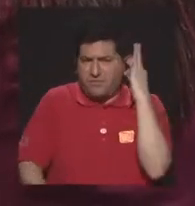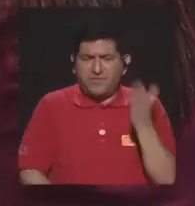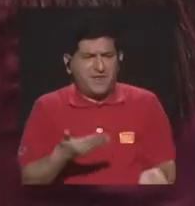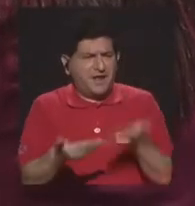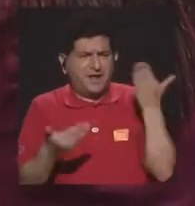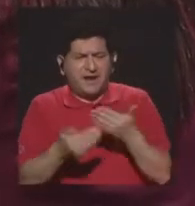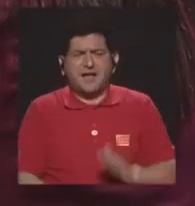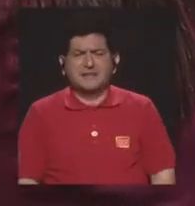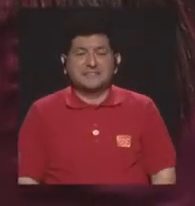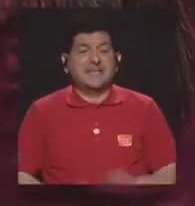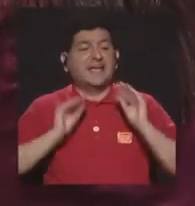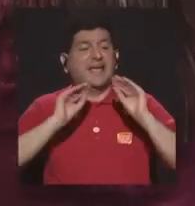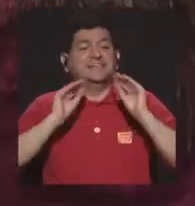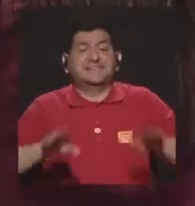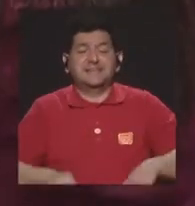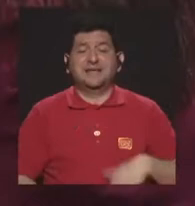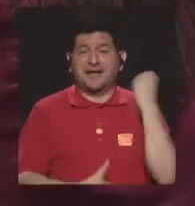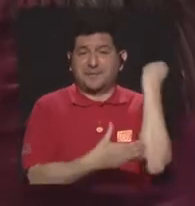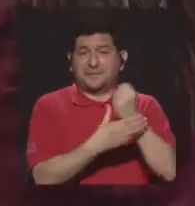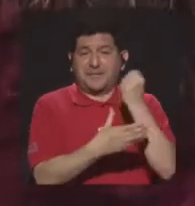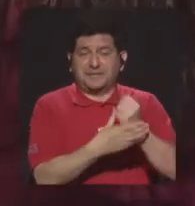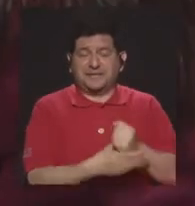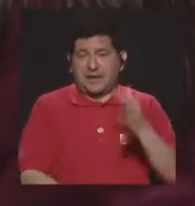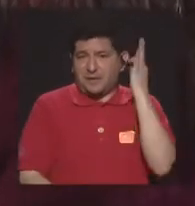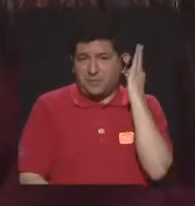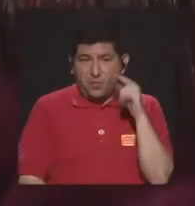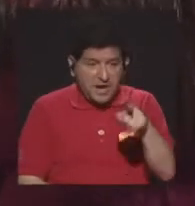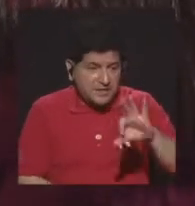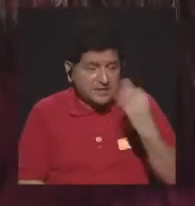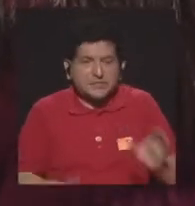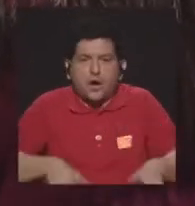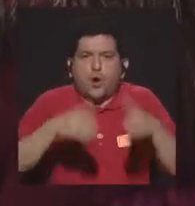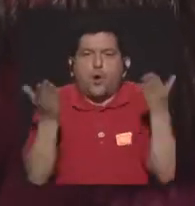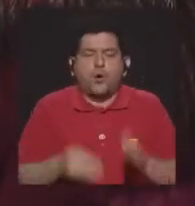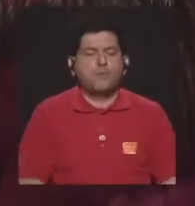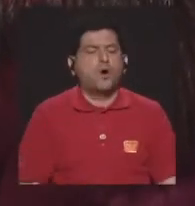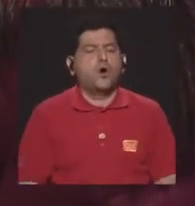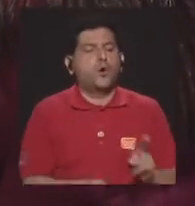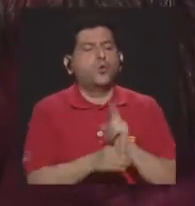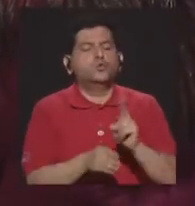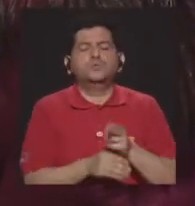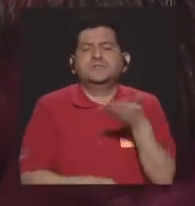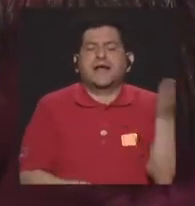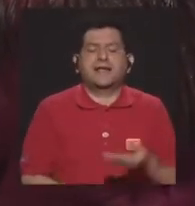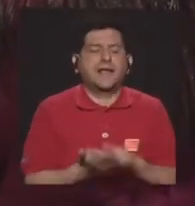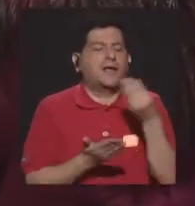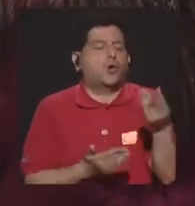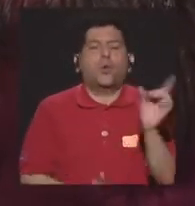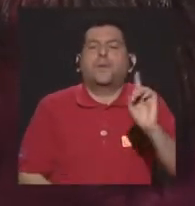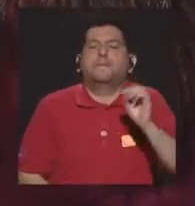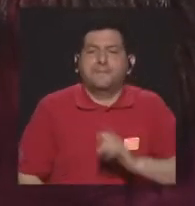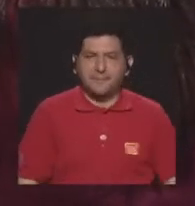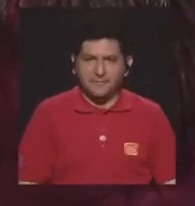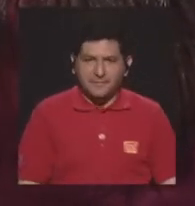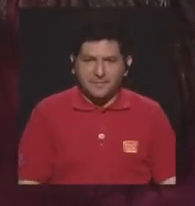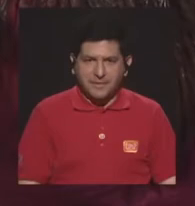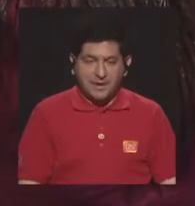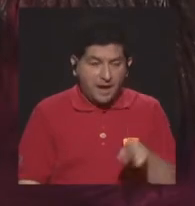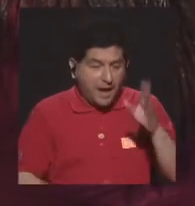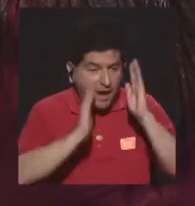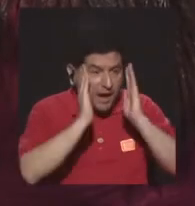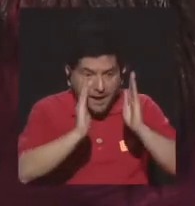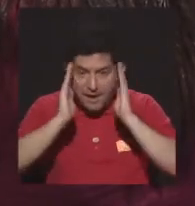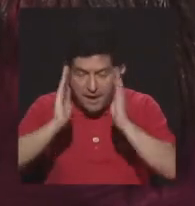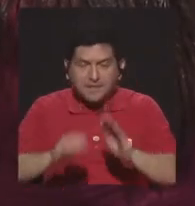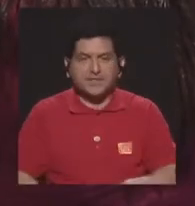casi instructivos de cómo asesinar a una mujer de esta manera. Qué producto se había comprado, dónde se conseguía ese producto. Es decir, había una cobertura